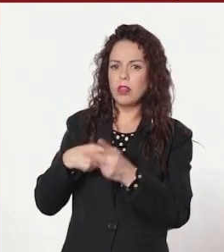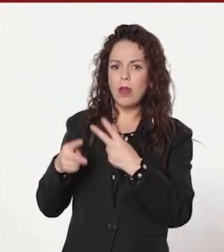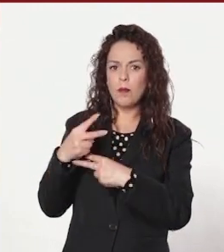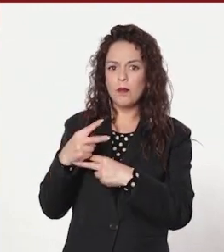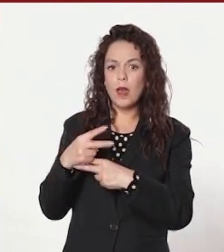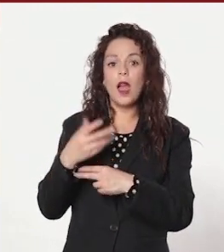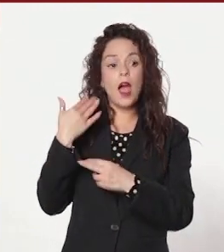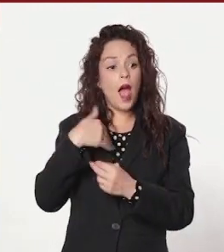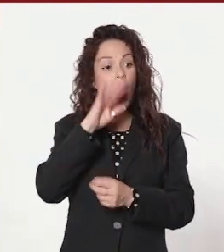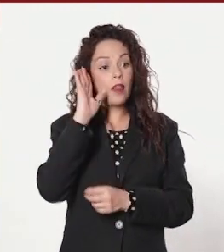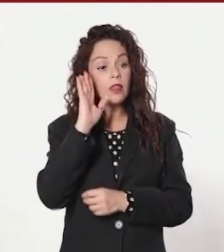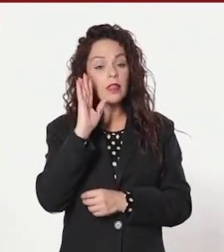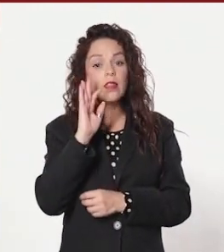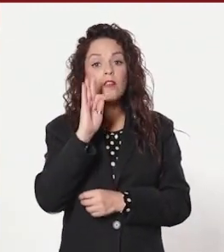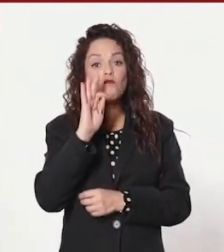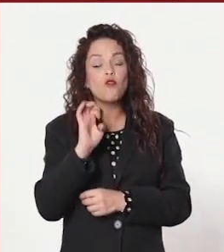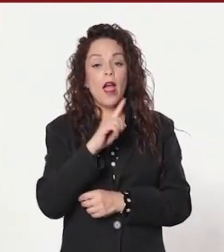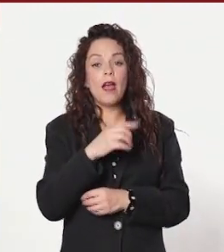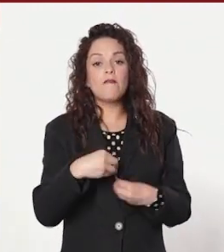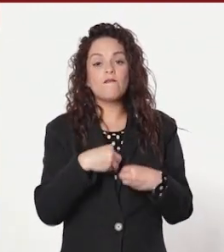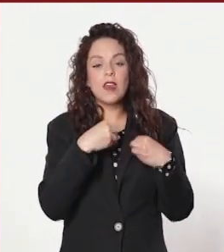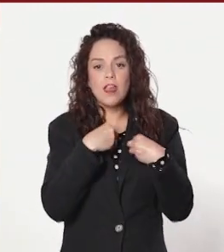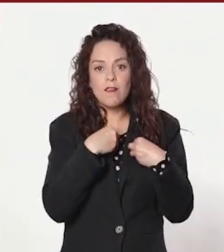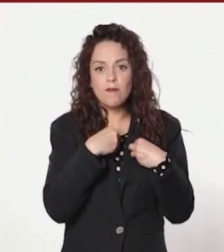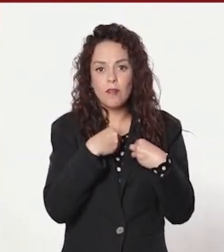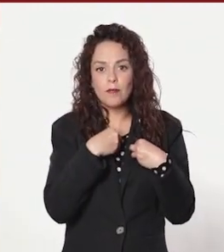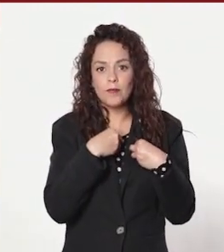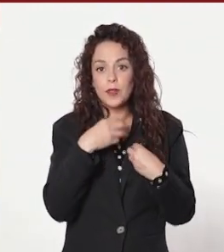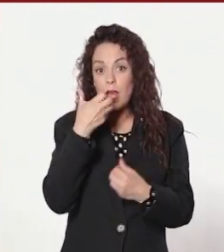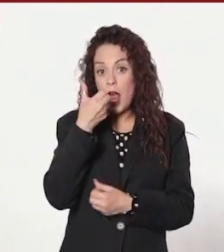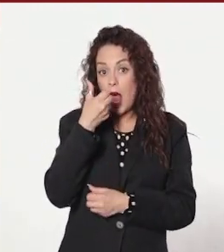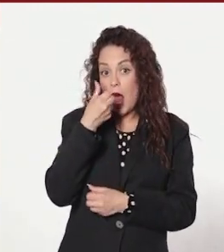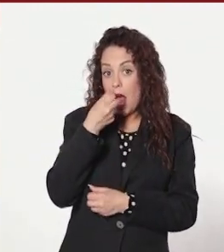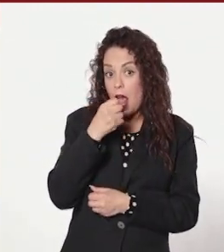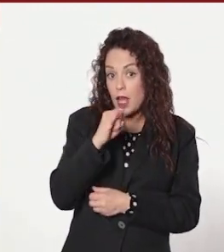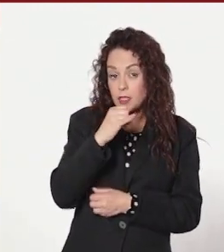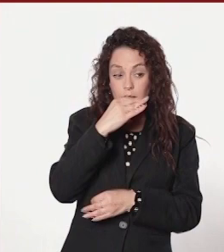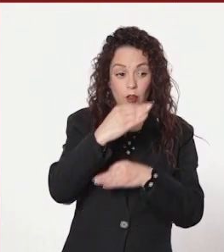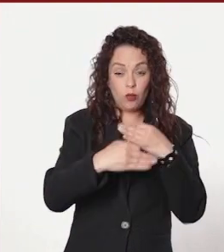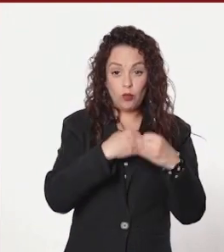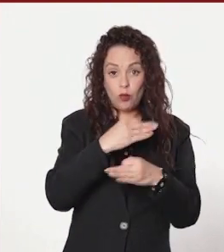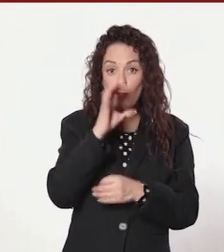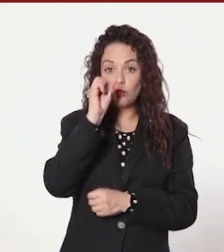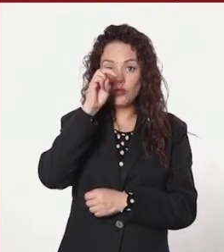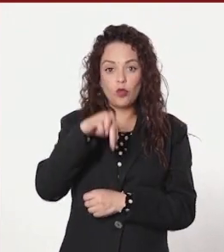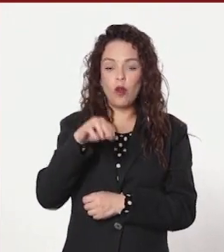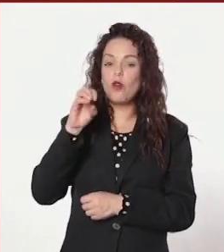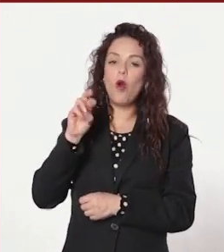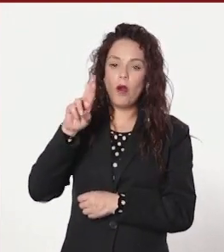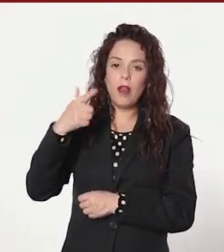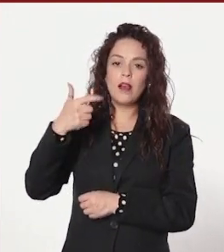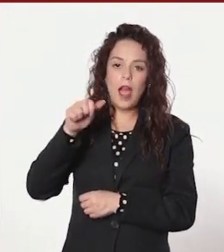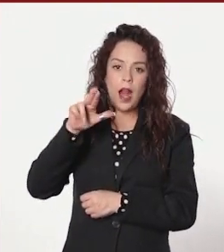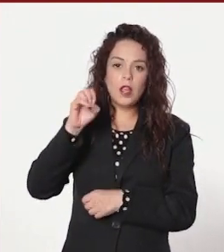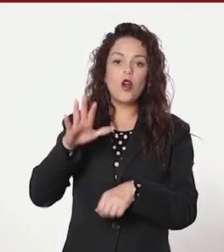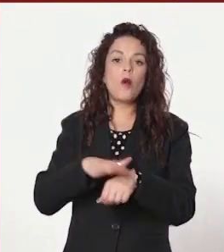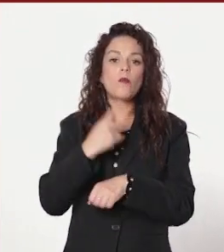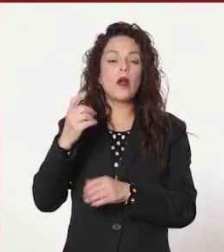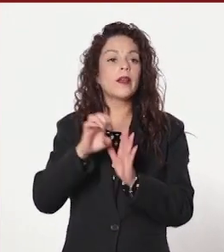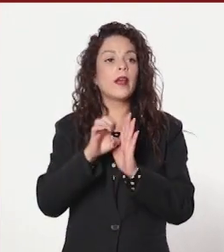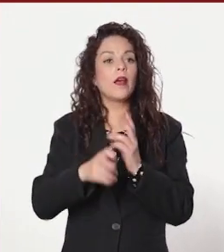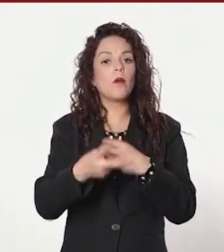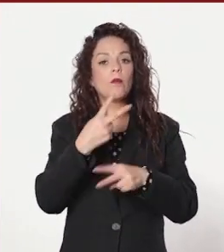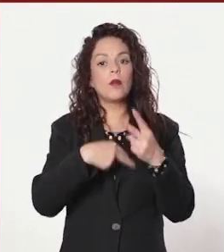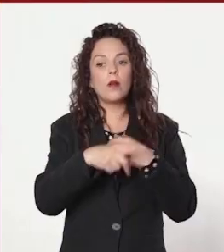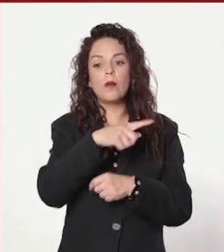que estuvo vivo. Entonces, realmente casi todos nuestros residuos son orgánicos, ¿no? Porque vienen, no sé, de un cartón